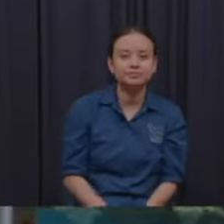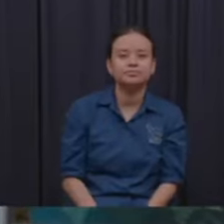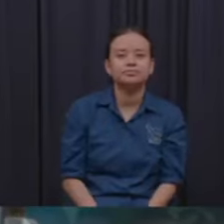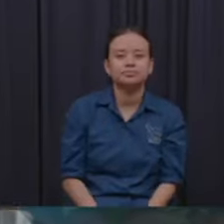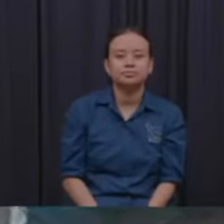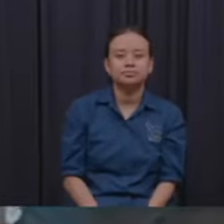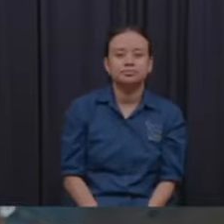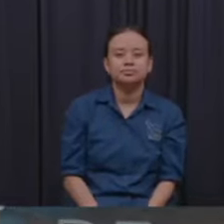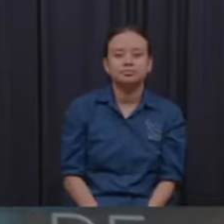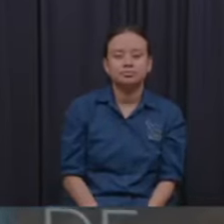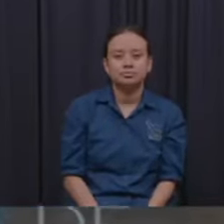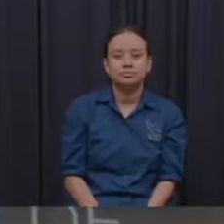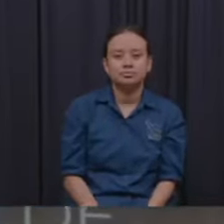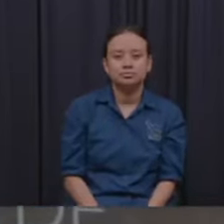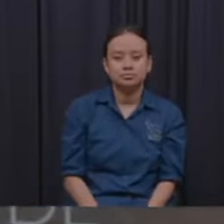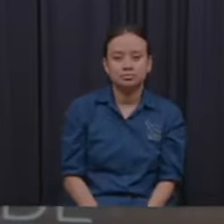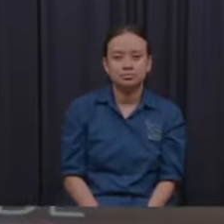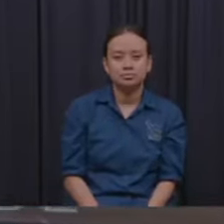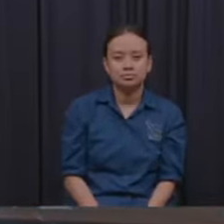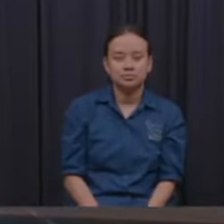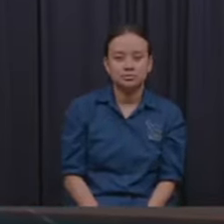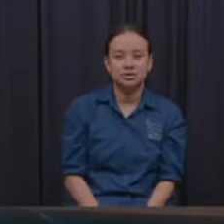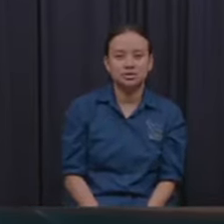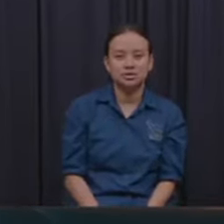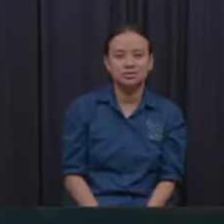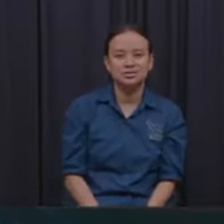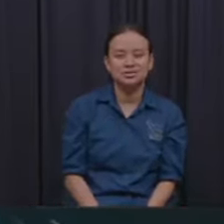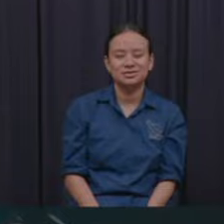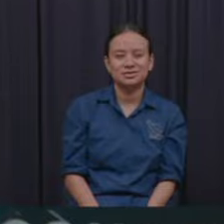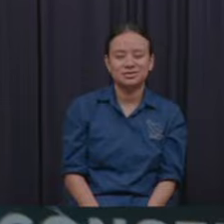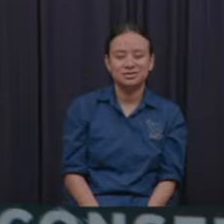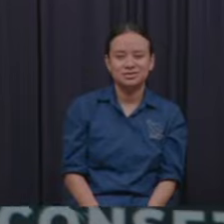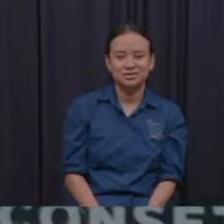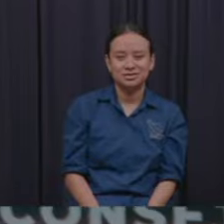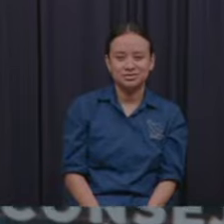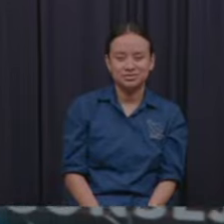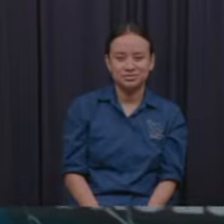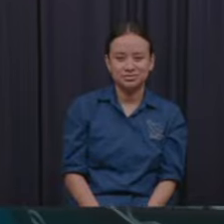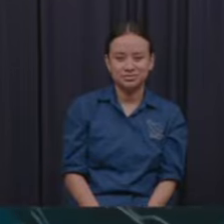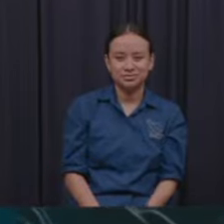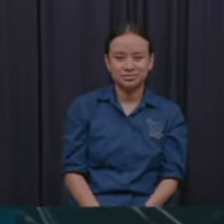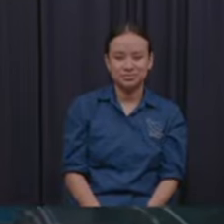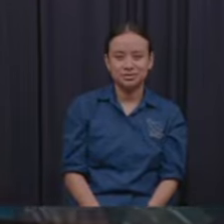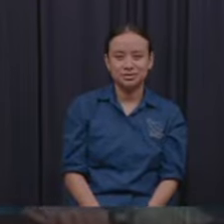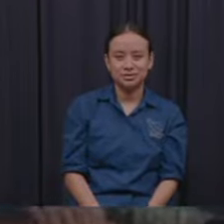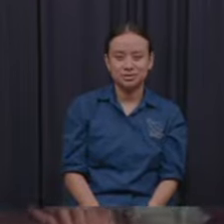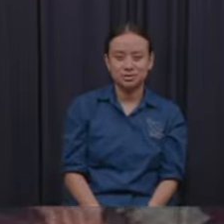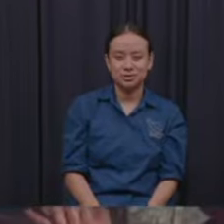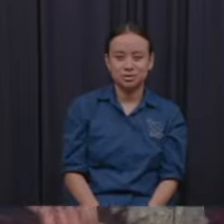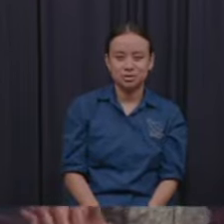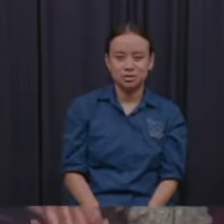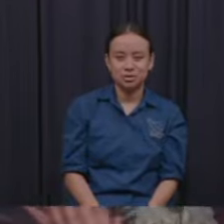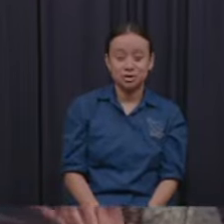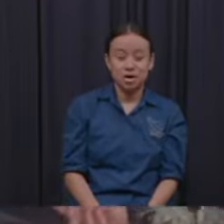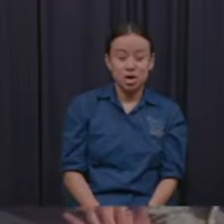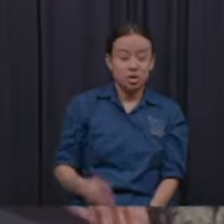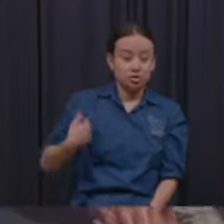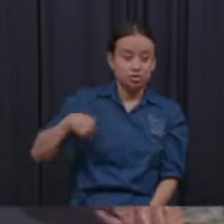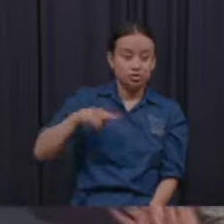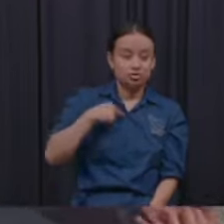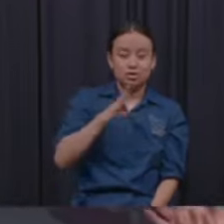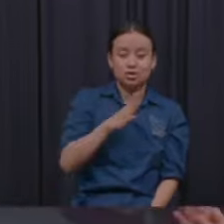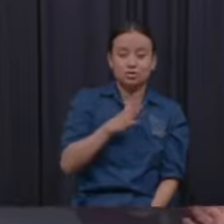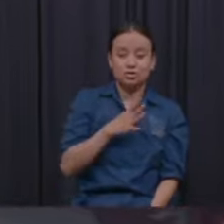siempre tienen. Que el Señor las perdone, hermanas. Denle un aplauso para el Señor. Yo también tengo que ser libre aquí hoy día,